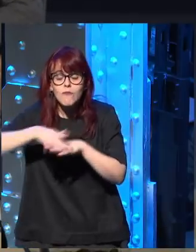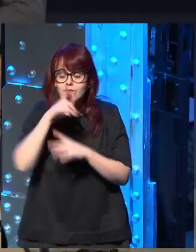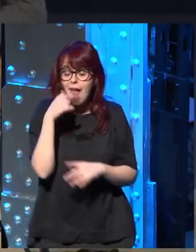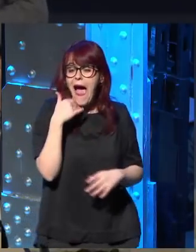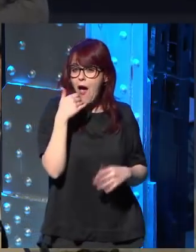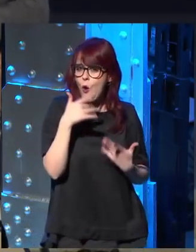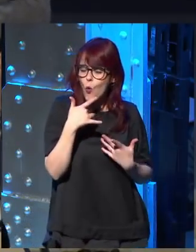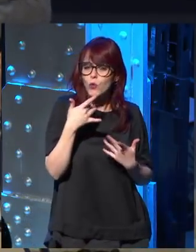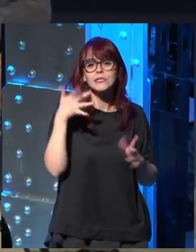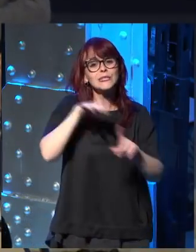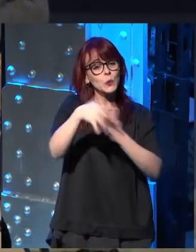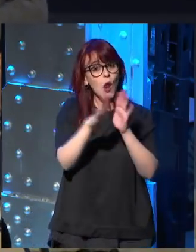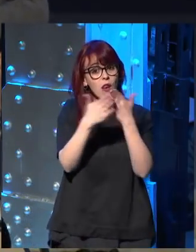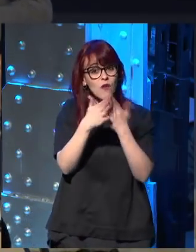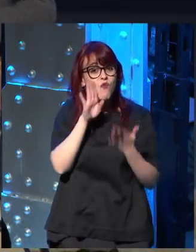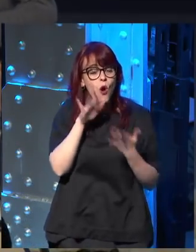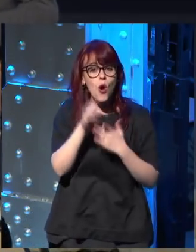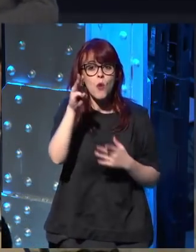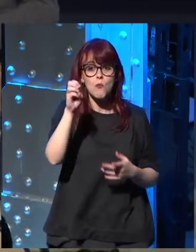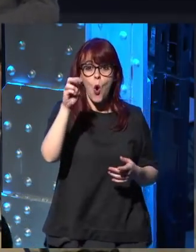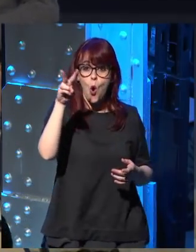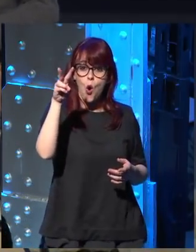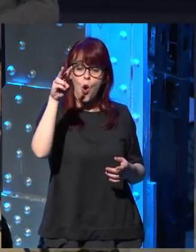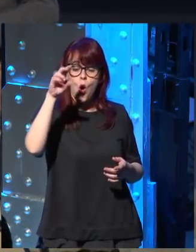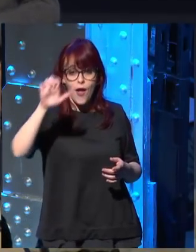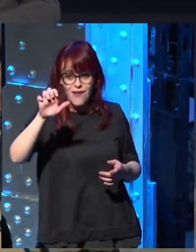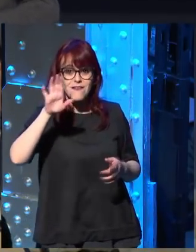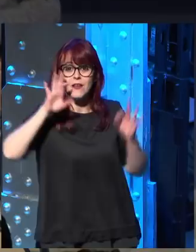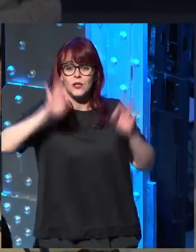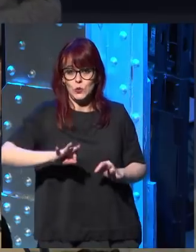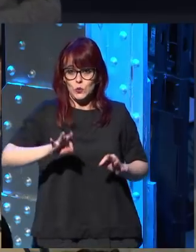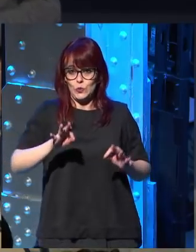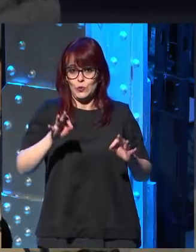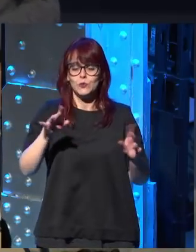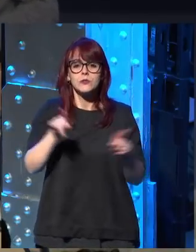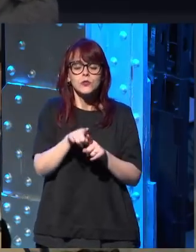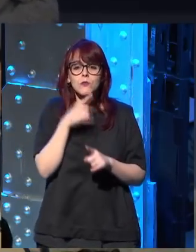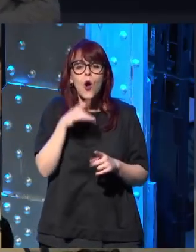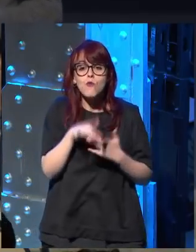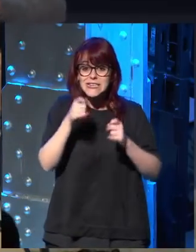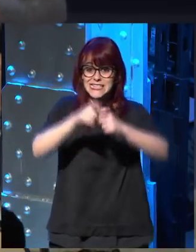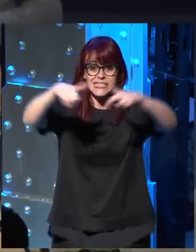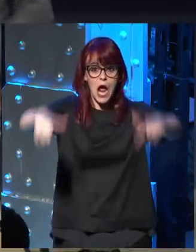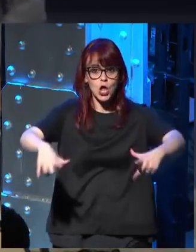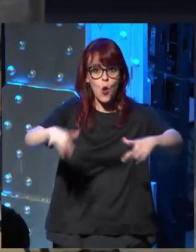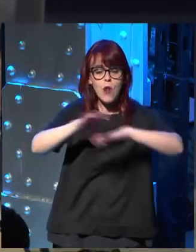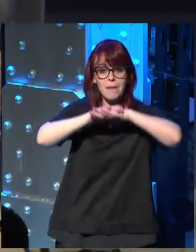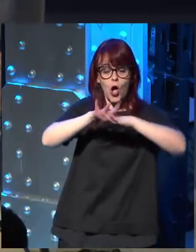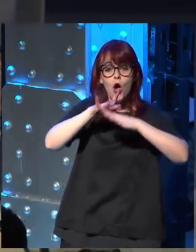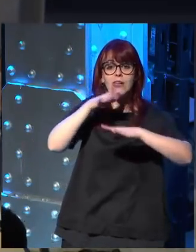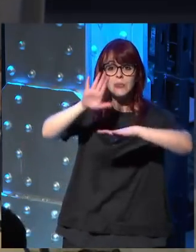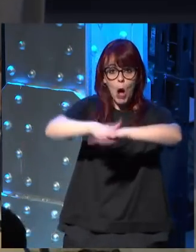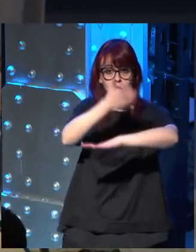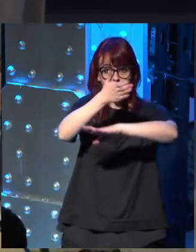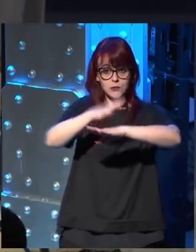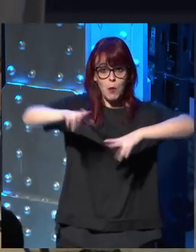que yo cuento en el libro de Poe, cuando de pronto un amigo suyo lo vio que saltaba un charco y que las botas se le